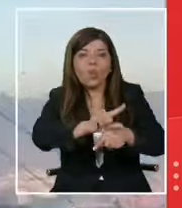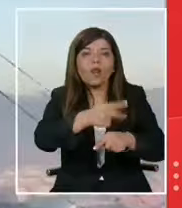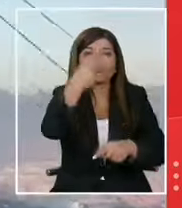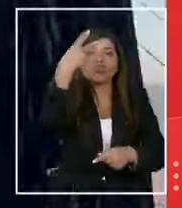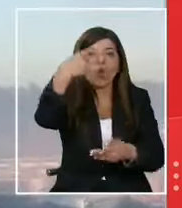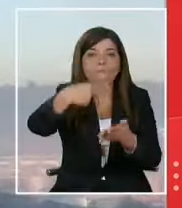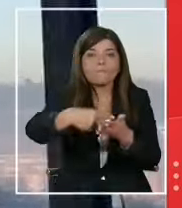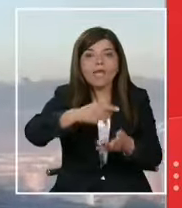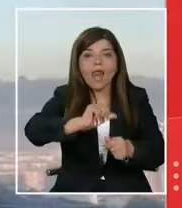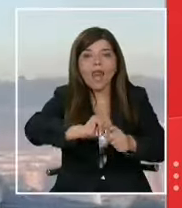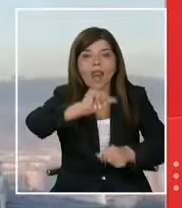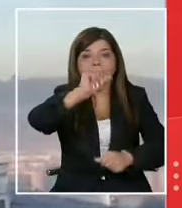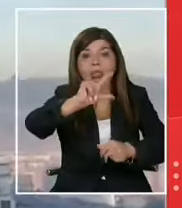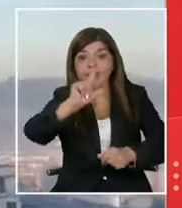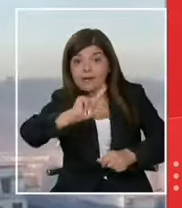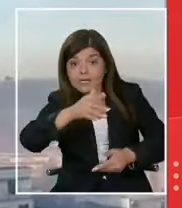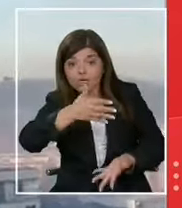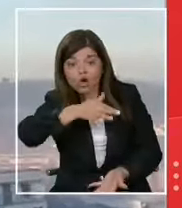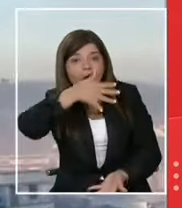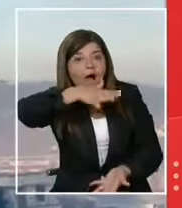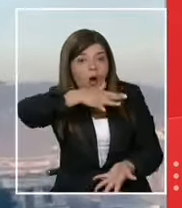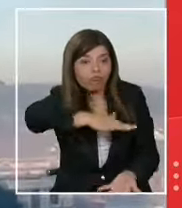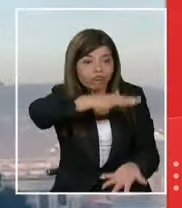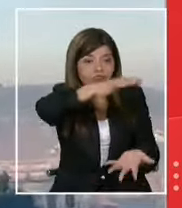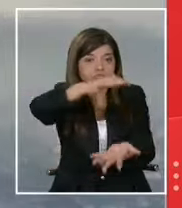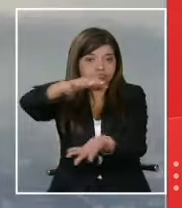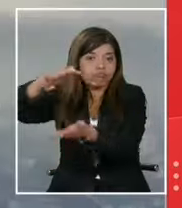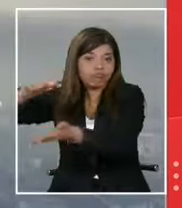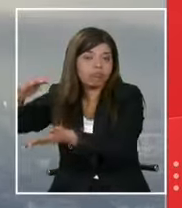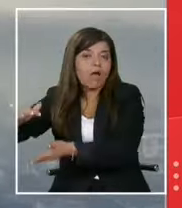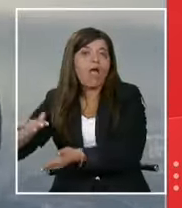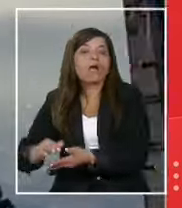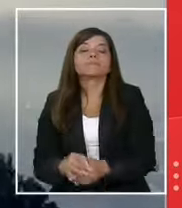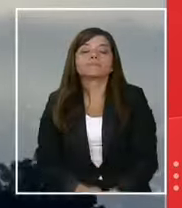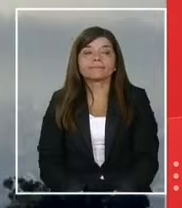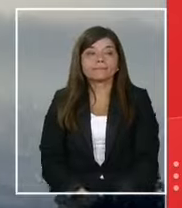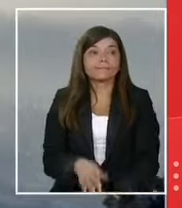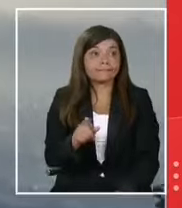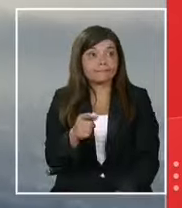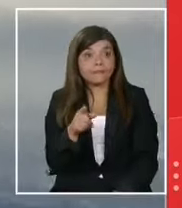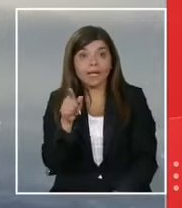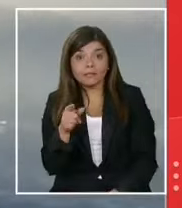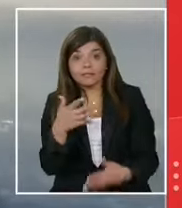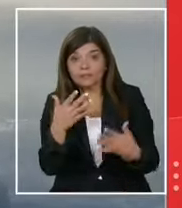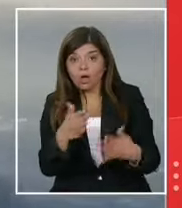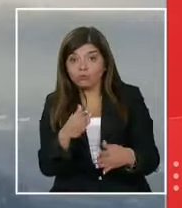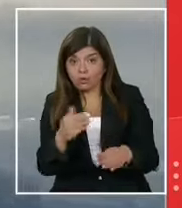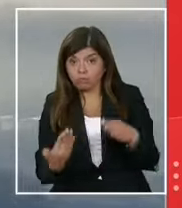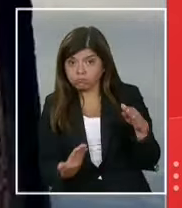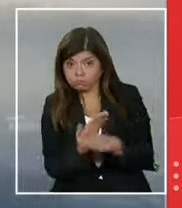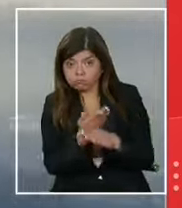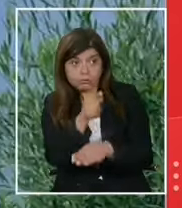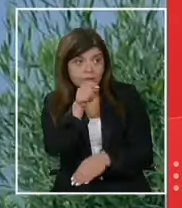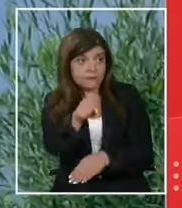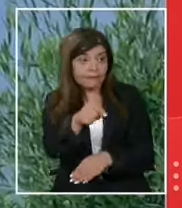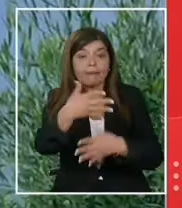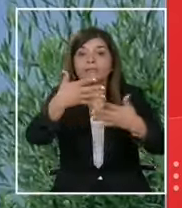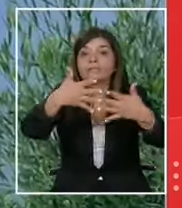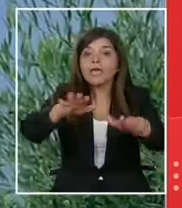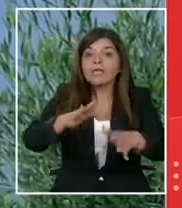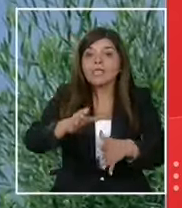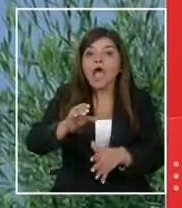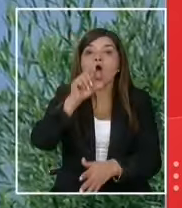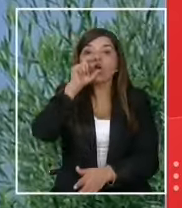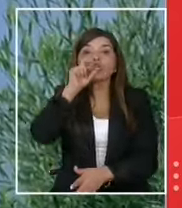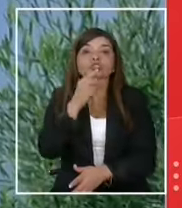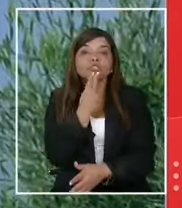litros, para poder generar también este abastecimiento mientras se recupera el sistema eléctrico de la planta. Delegado, entendemos que pusieron una querella acá en la comuna